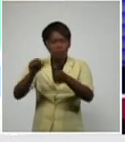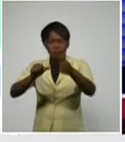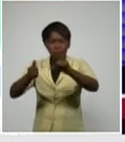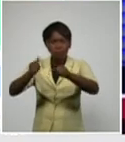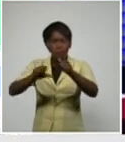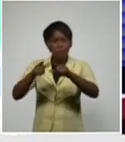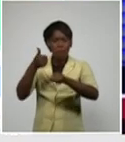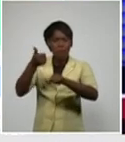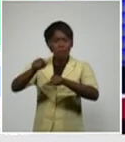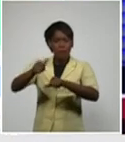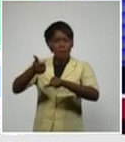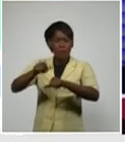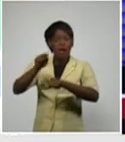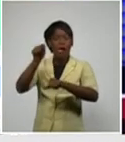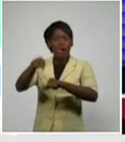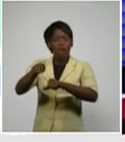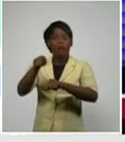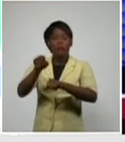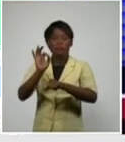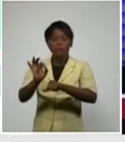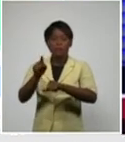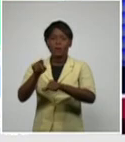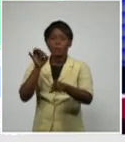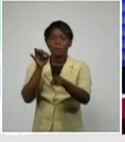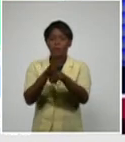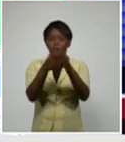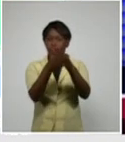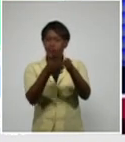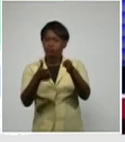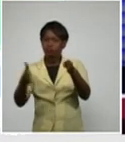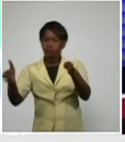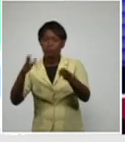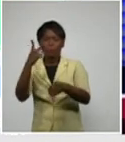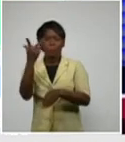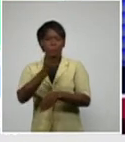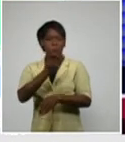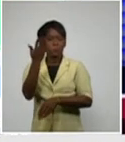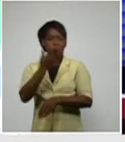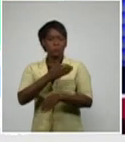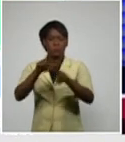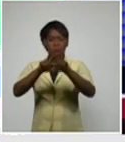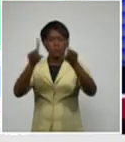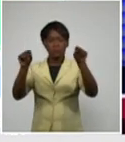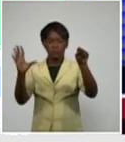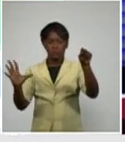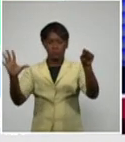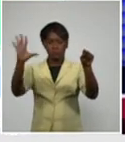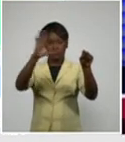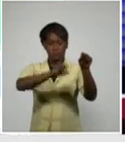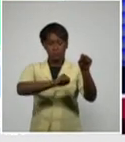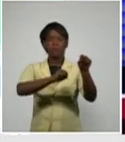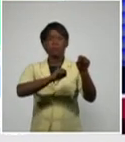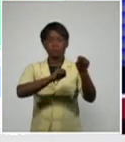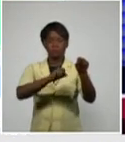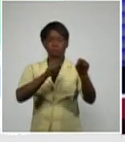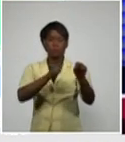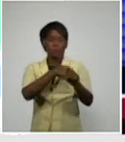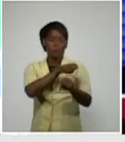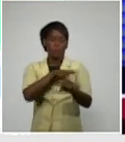de nuestro país. Y entonces ya comenzaríamos a aplicar masivamente las vacunas,